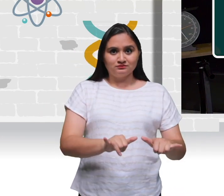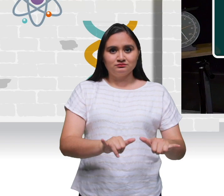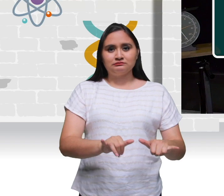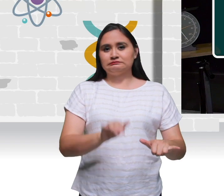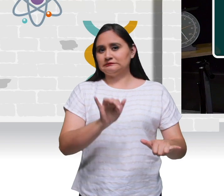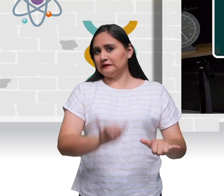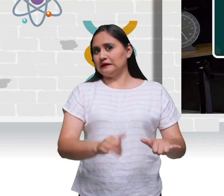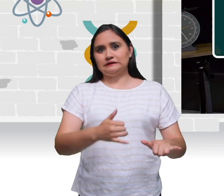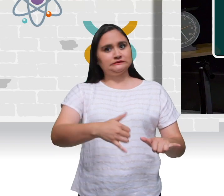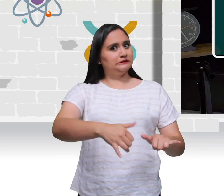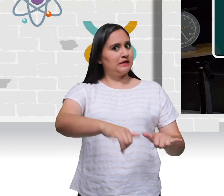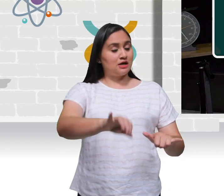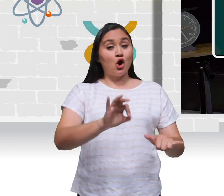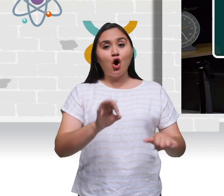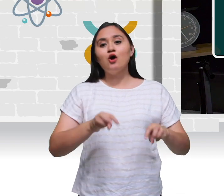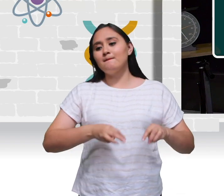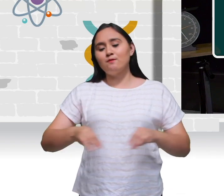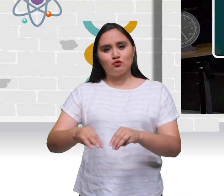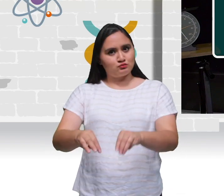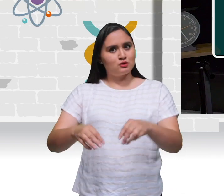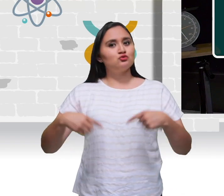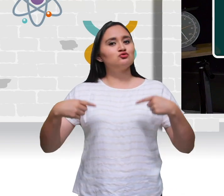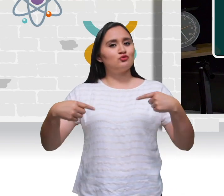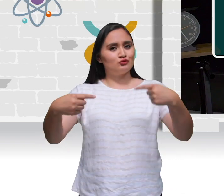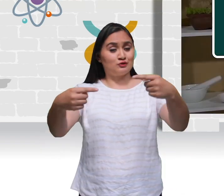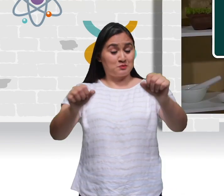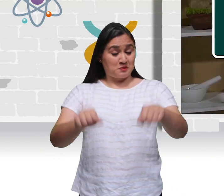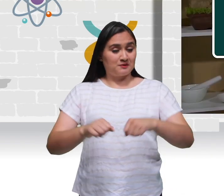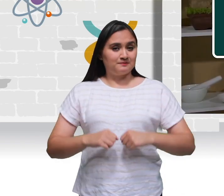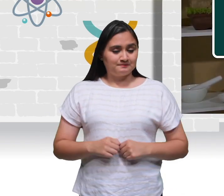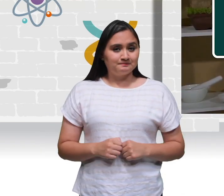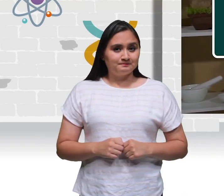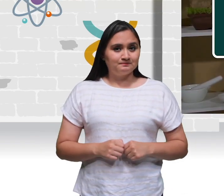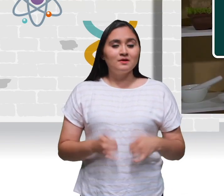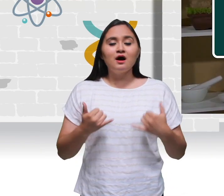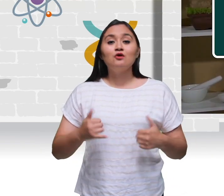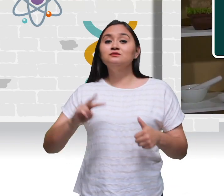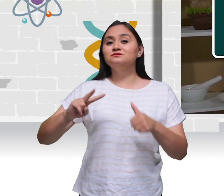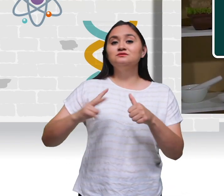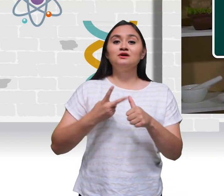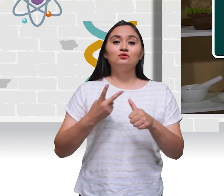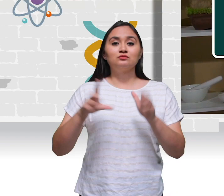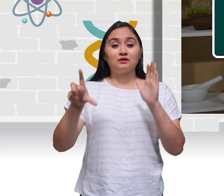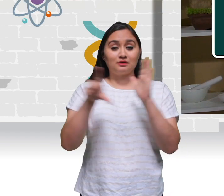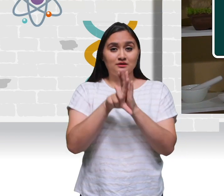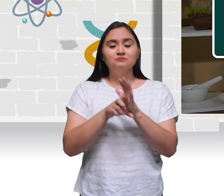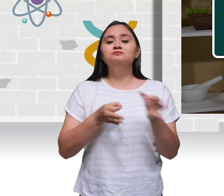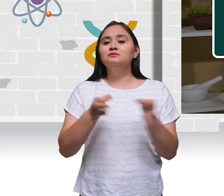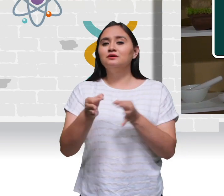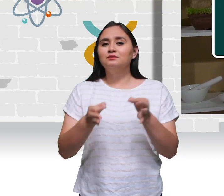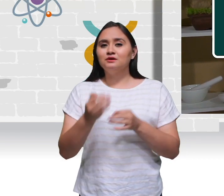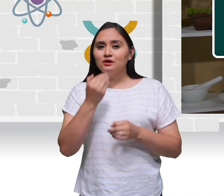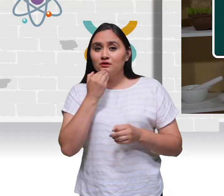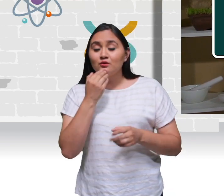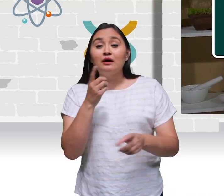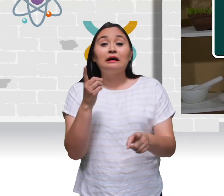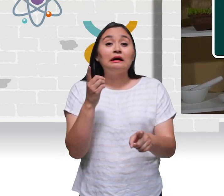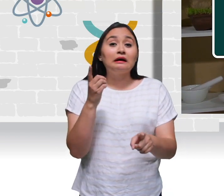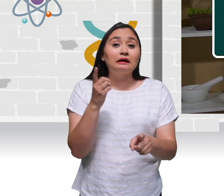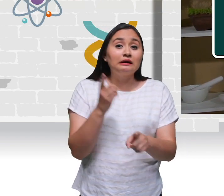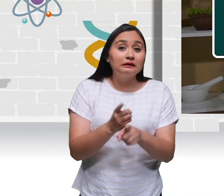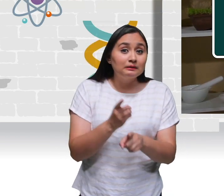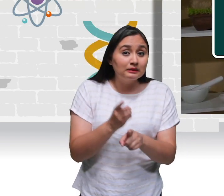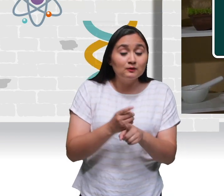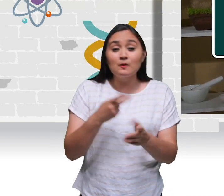puede mantener en reposo o en movimiento constante. Ahora, la segunda ley de Newton nos explica qué sucede cuando sobre